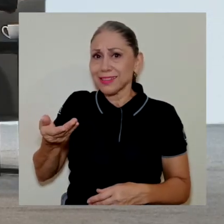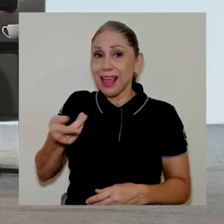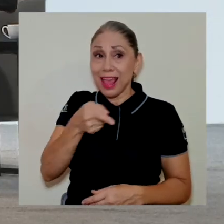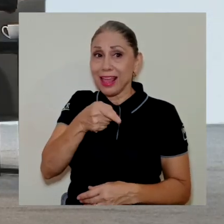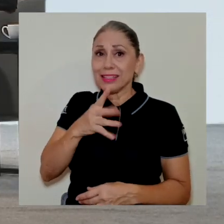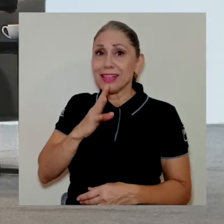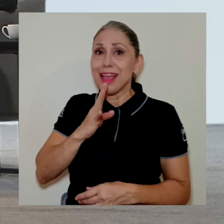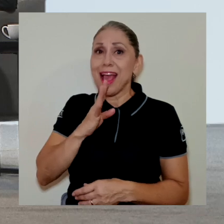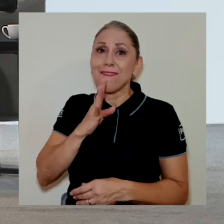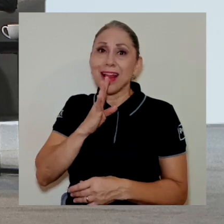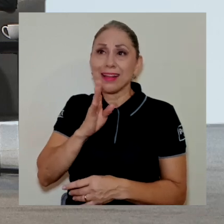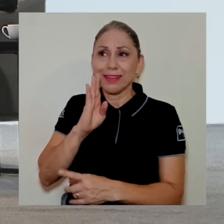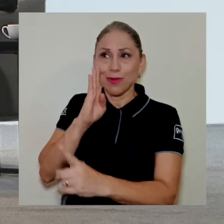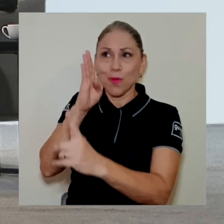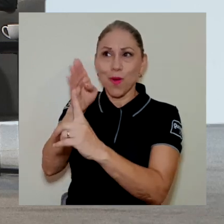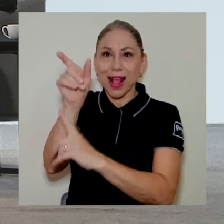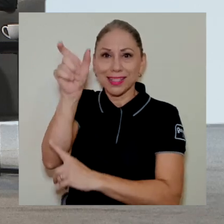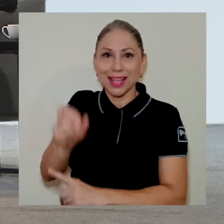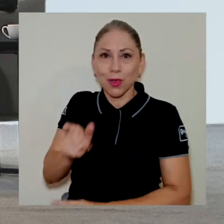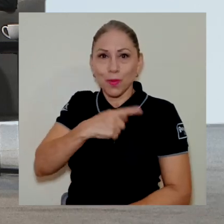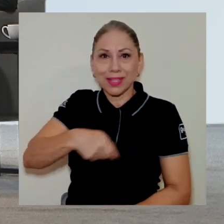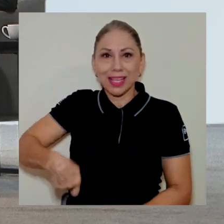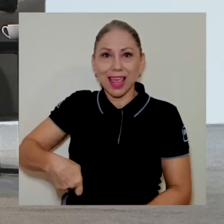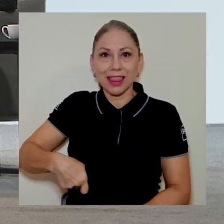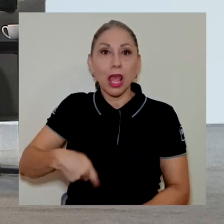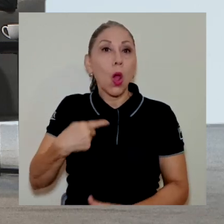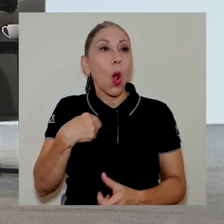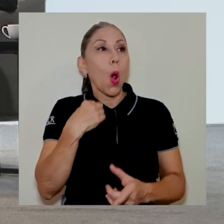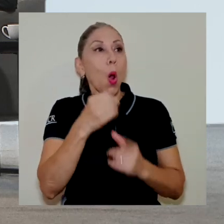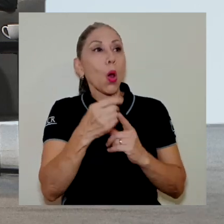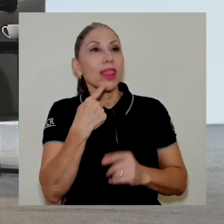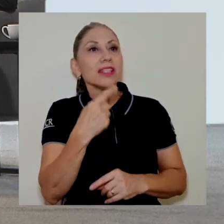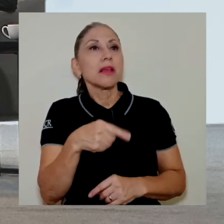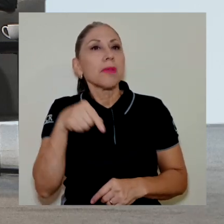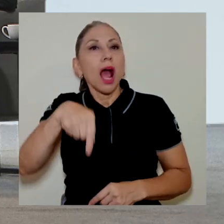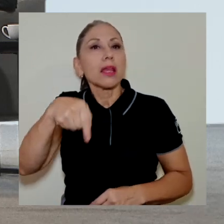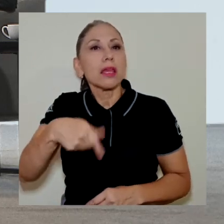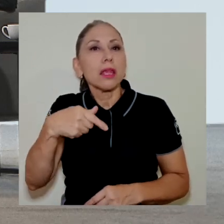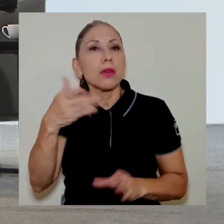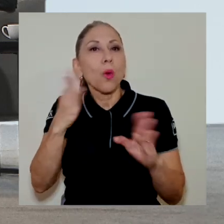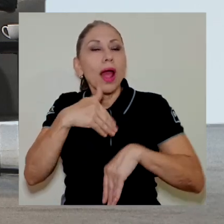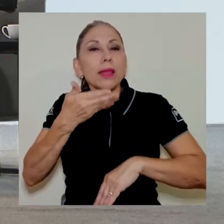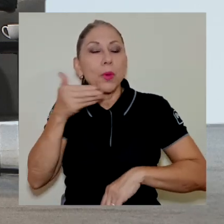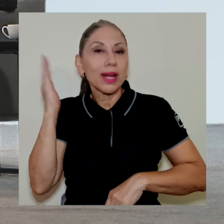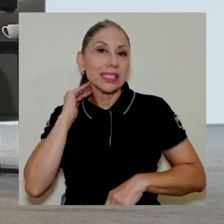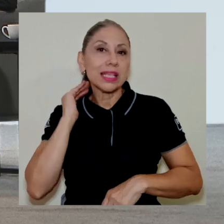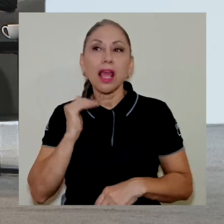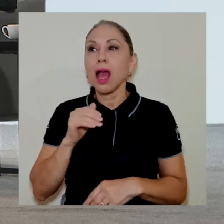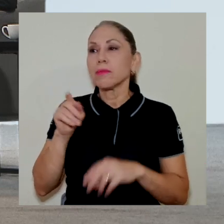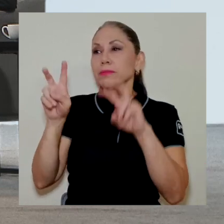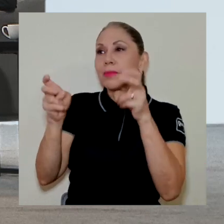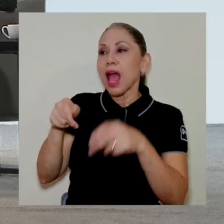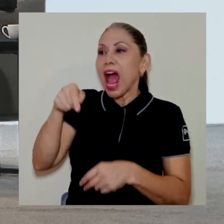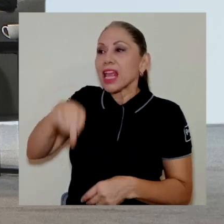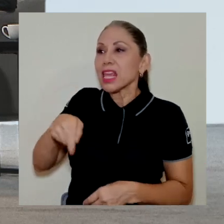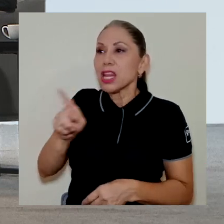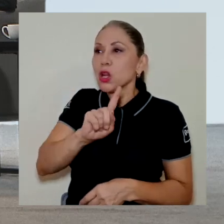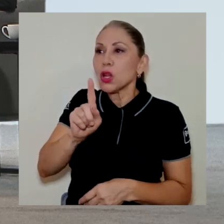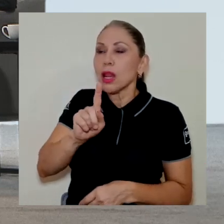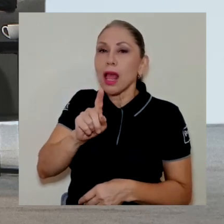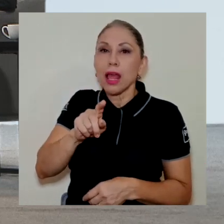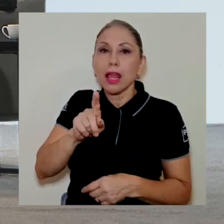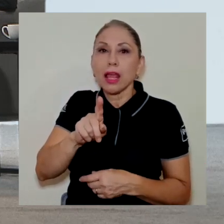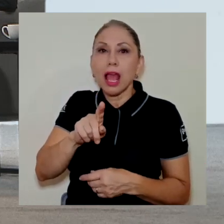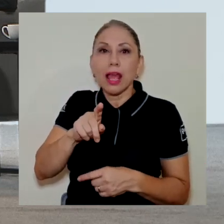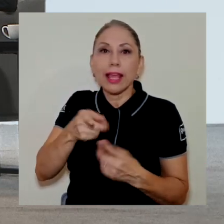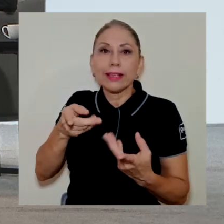señor presidente. Aquí no hay hipocresía. Así se le tiene que hablar al pueblo de Costa Rica y lo dicen